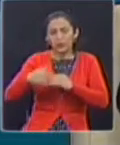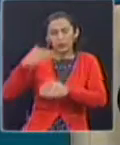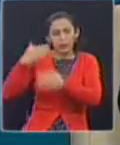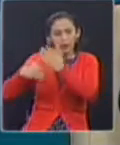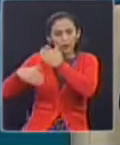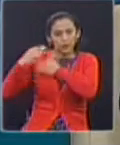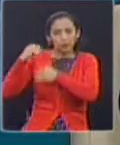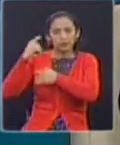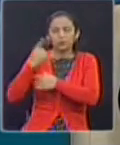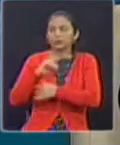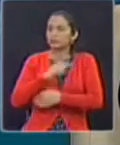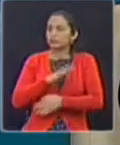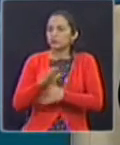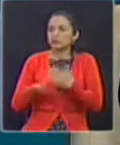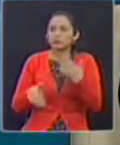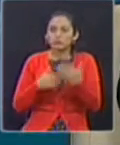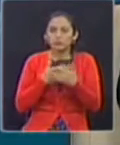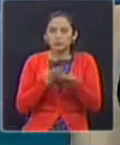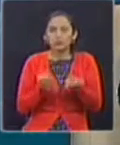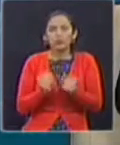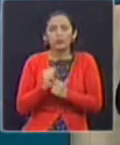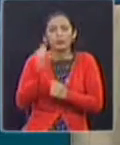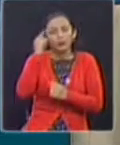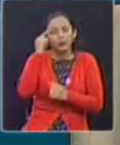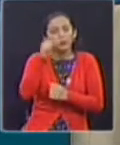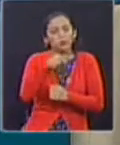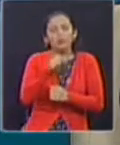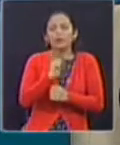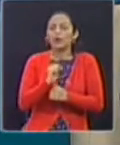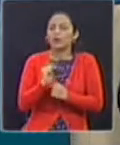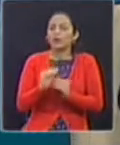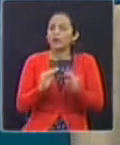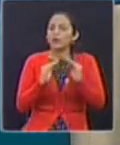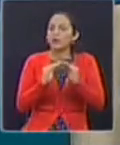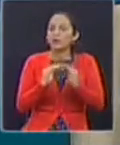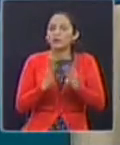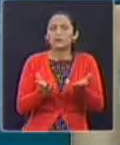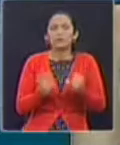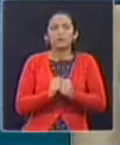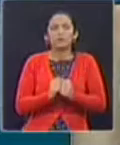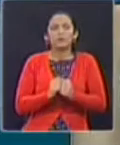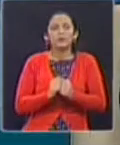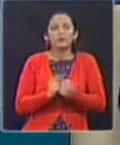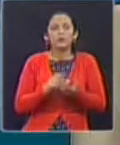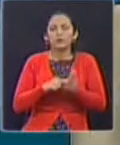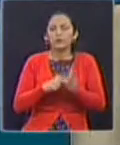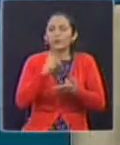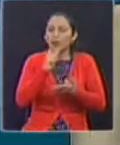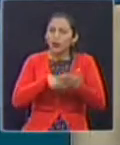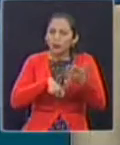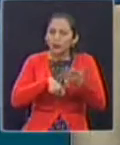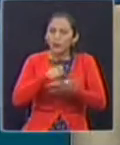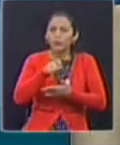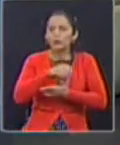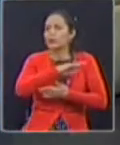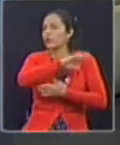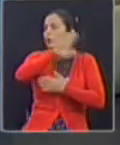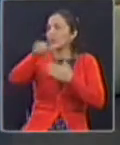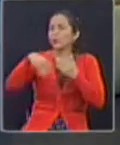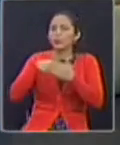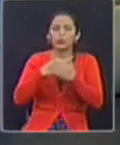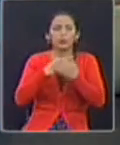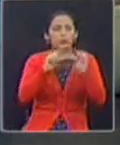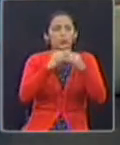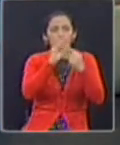como el lugar visible, legal, de los 24 núcleos provinciales. Ministro, hablemos